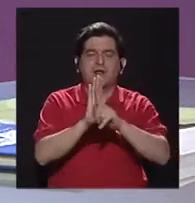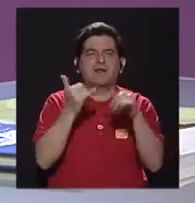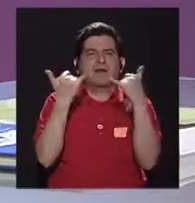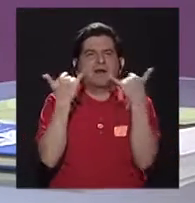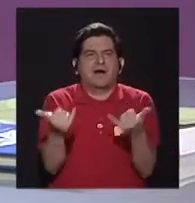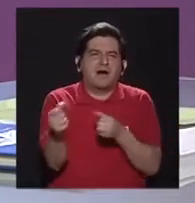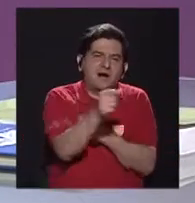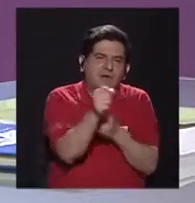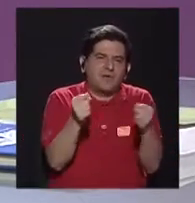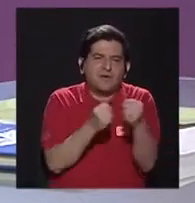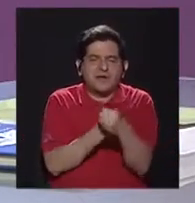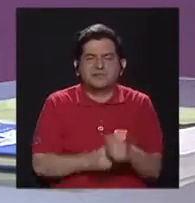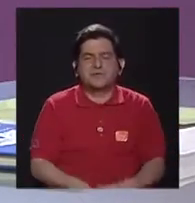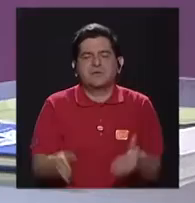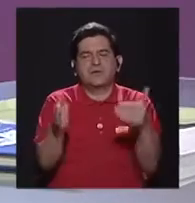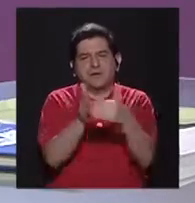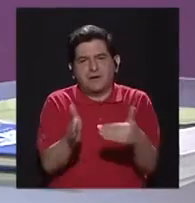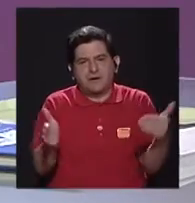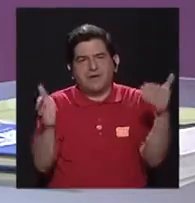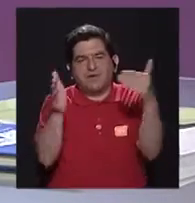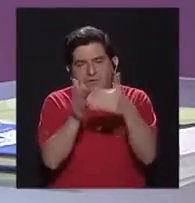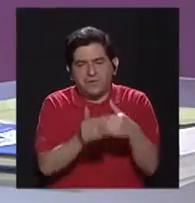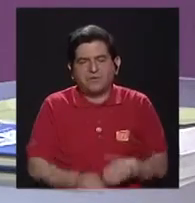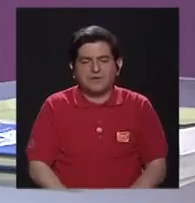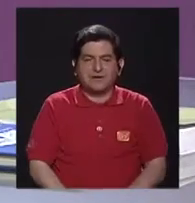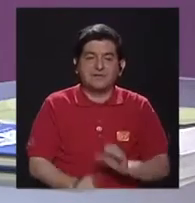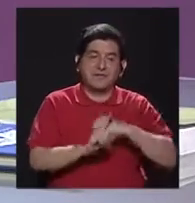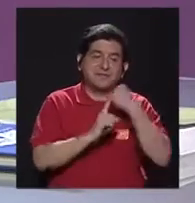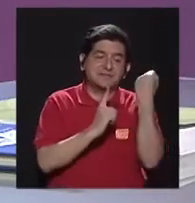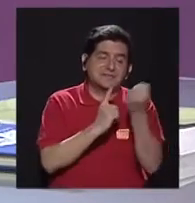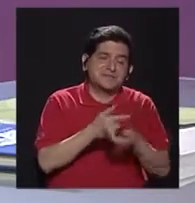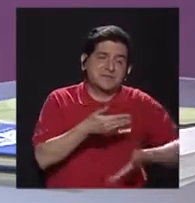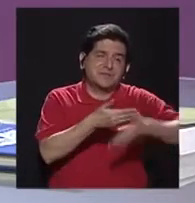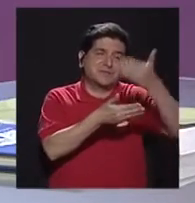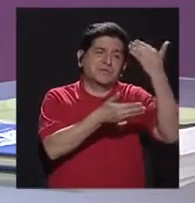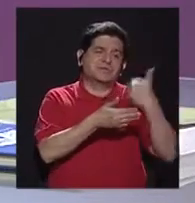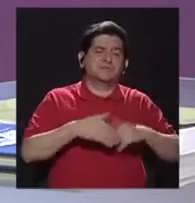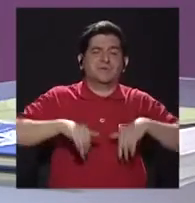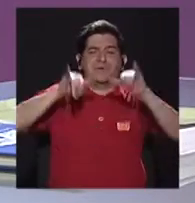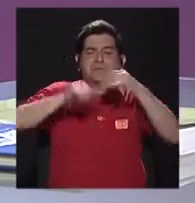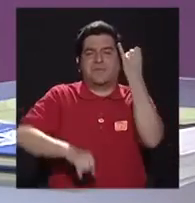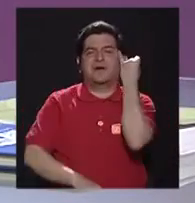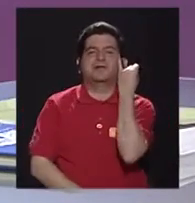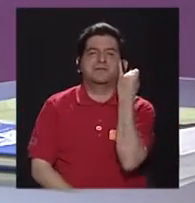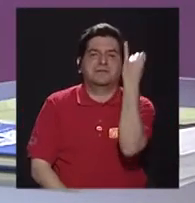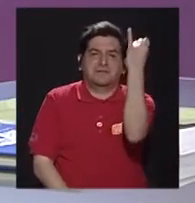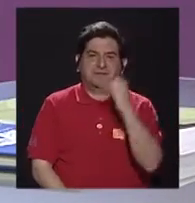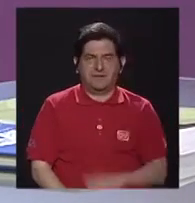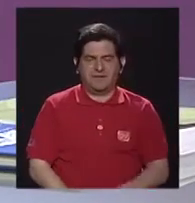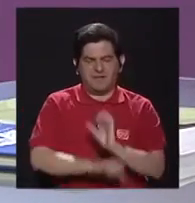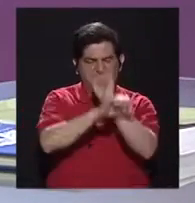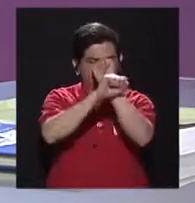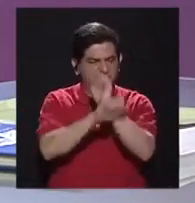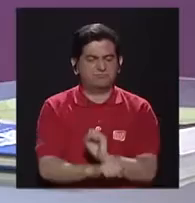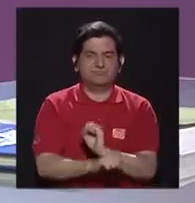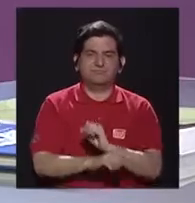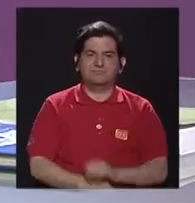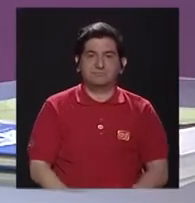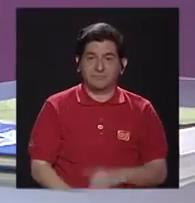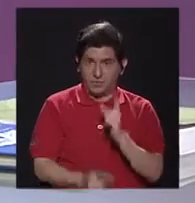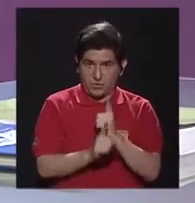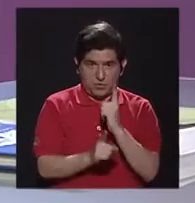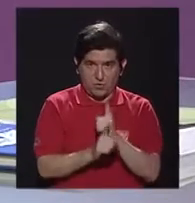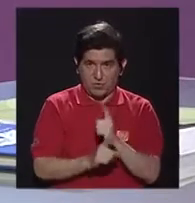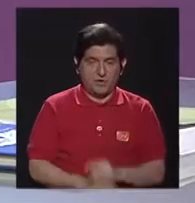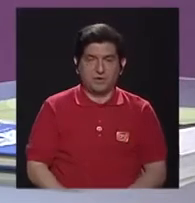digamos, revive este muerto del pasado para sostener esta tesis conservadora. Efectivamente,